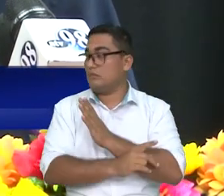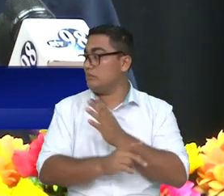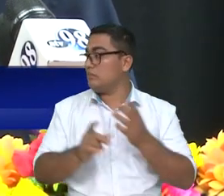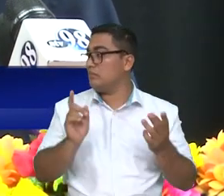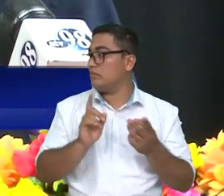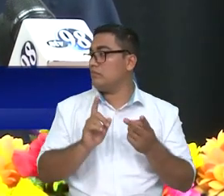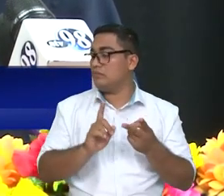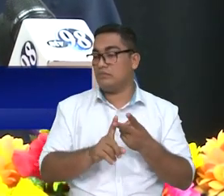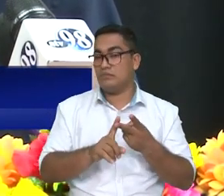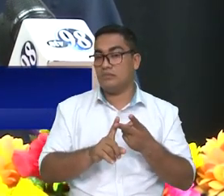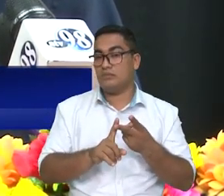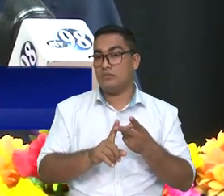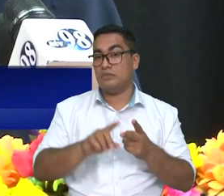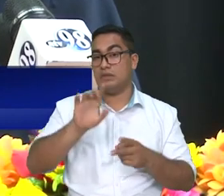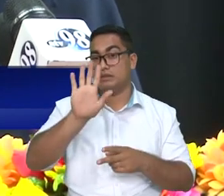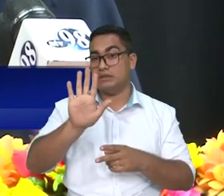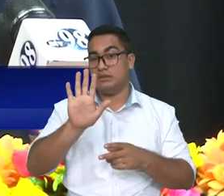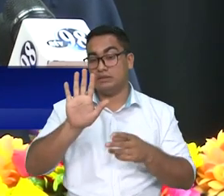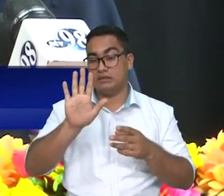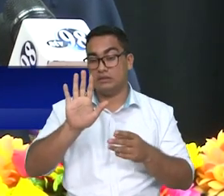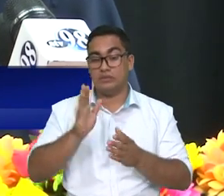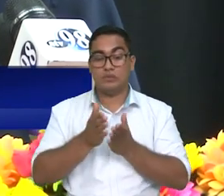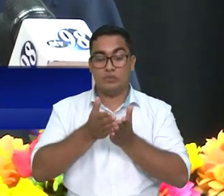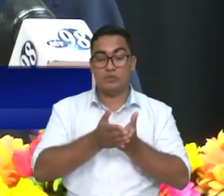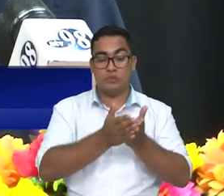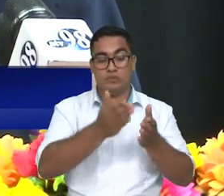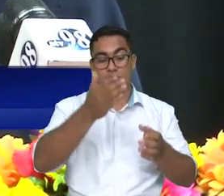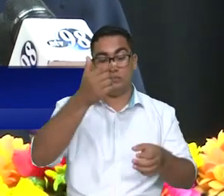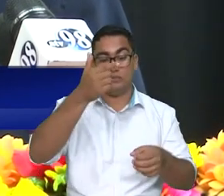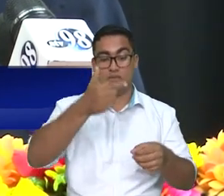Atendimos 5 buques containeros que trajeron